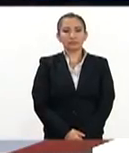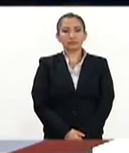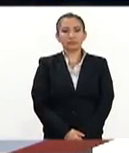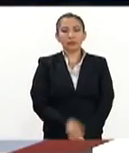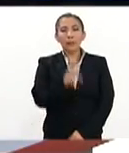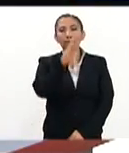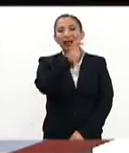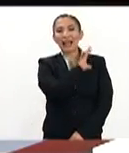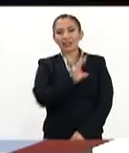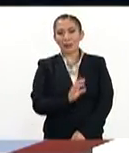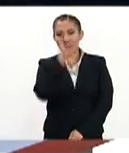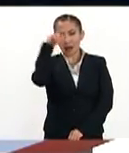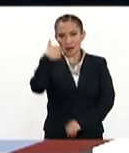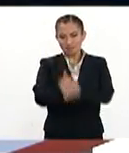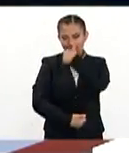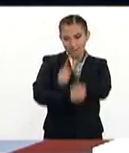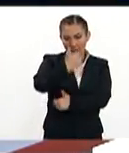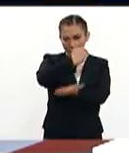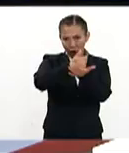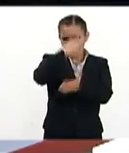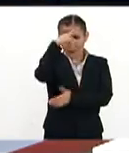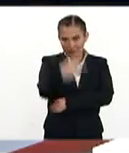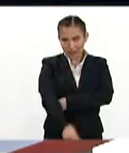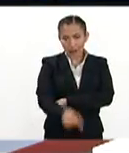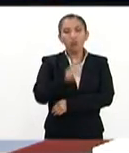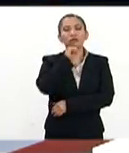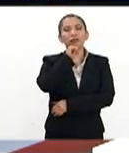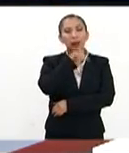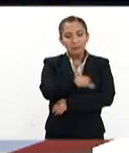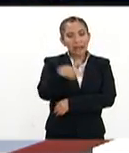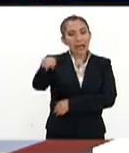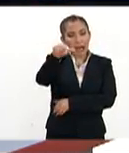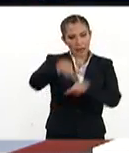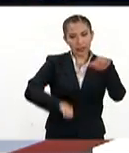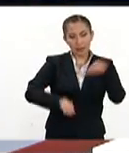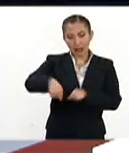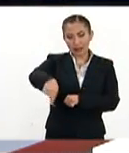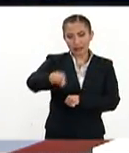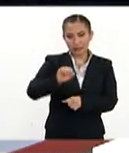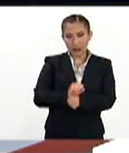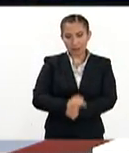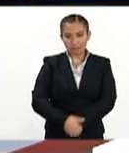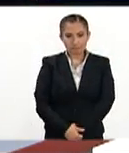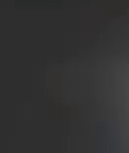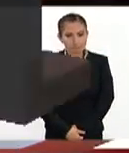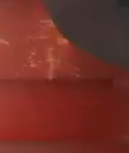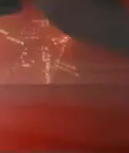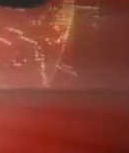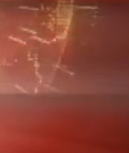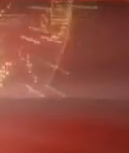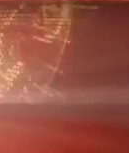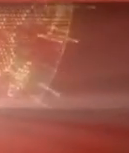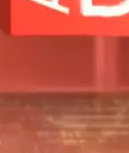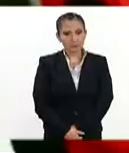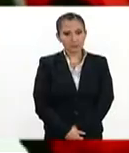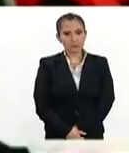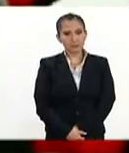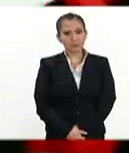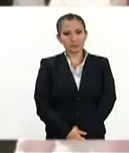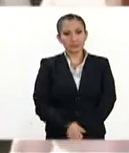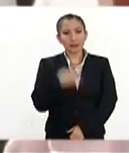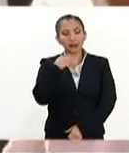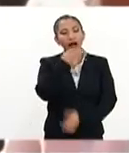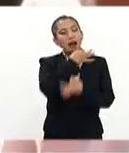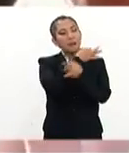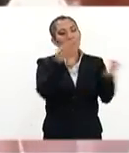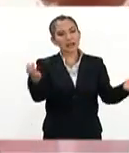Los precandidatos a la jefatura de gobierno de la Ciudad de México también tuvieron actividades este fin de semana. Luego de darse a